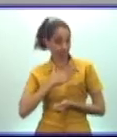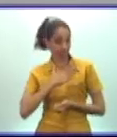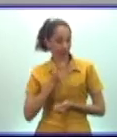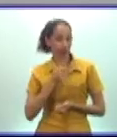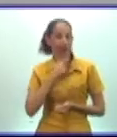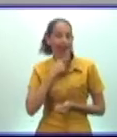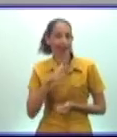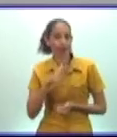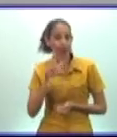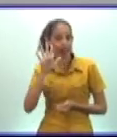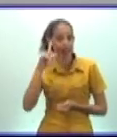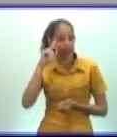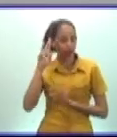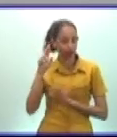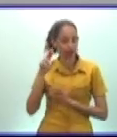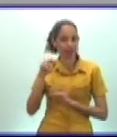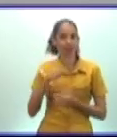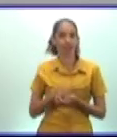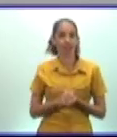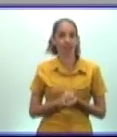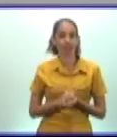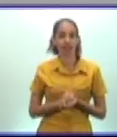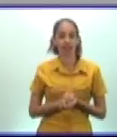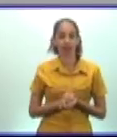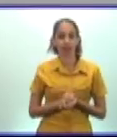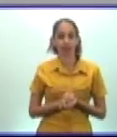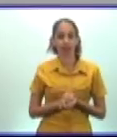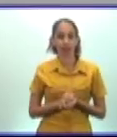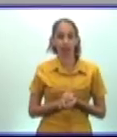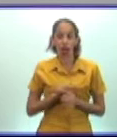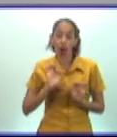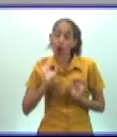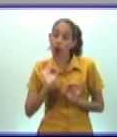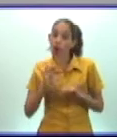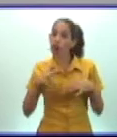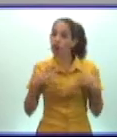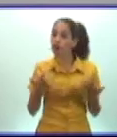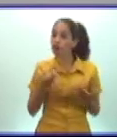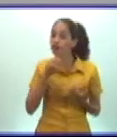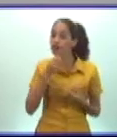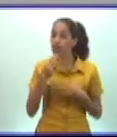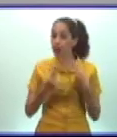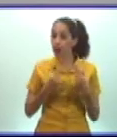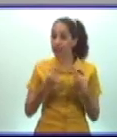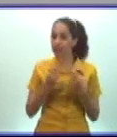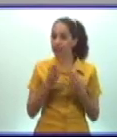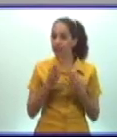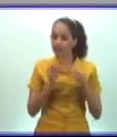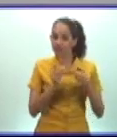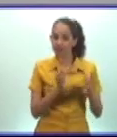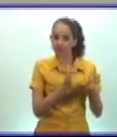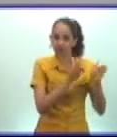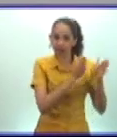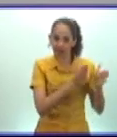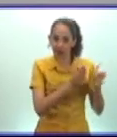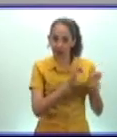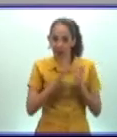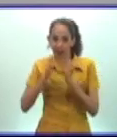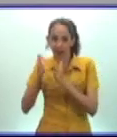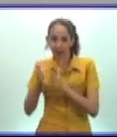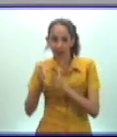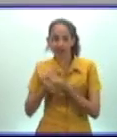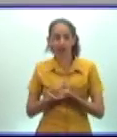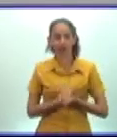1 sobre 512. O lo podemos separar, la raíz cúbica de 1 y